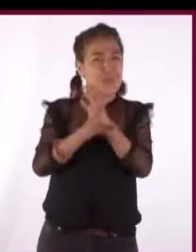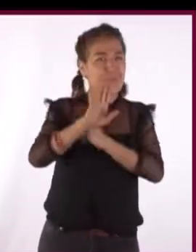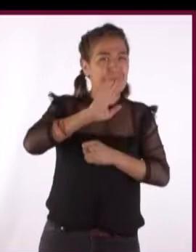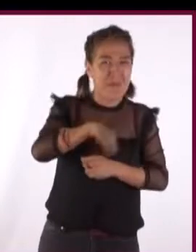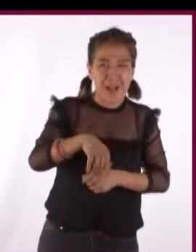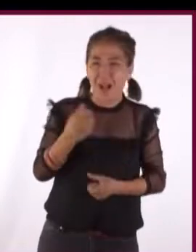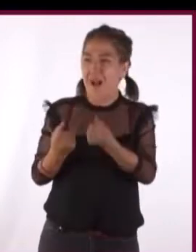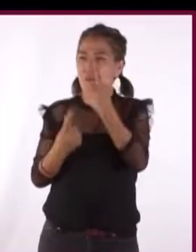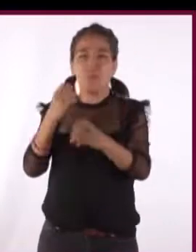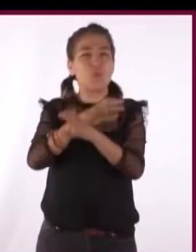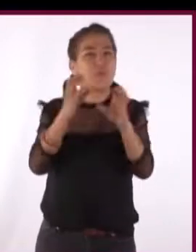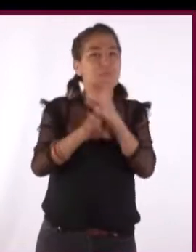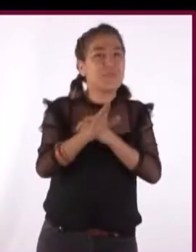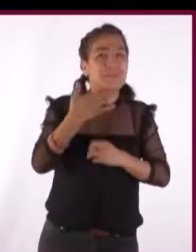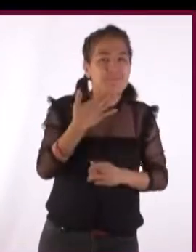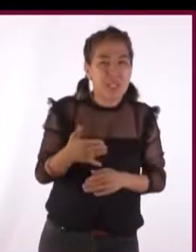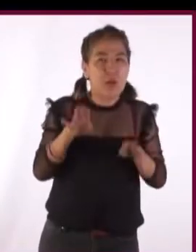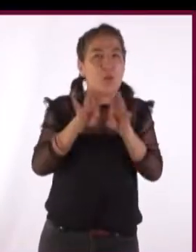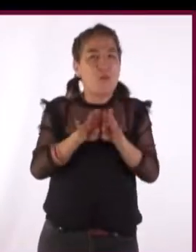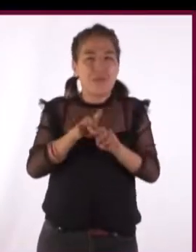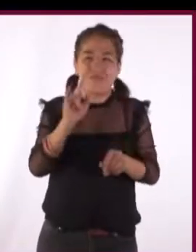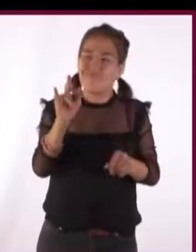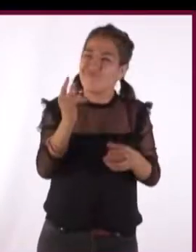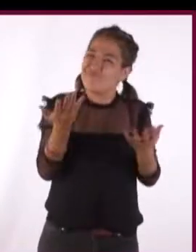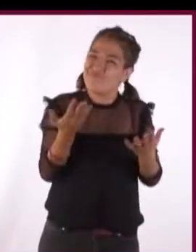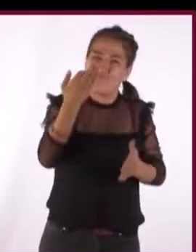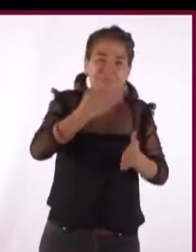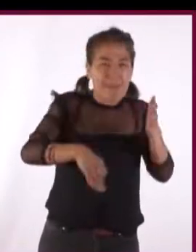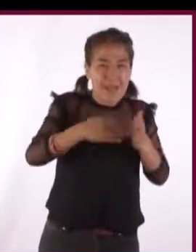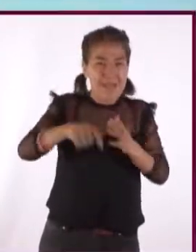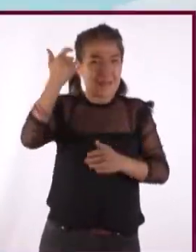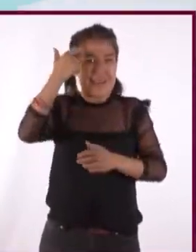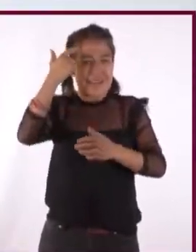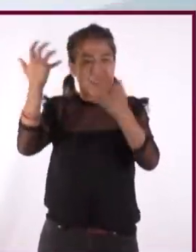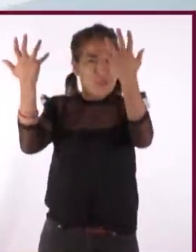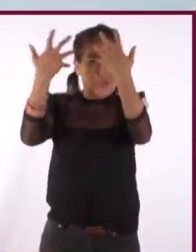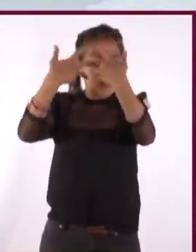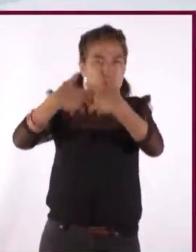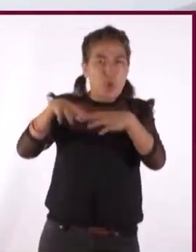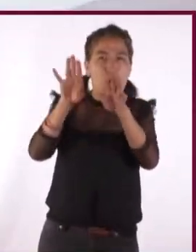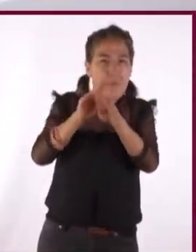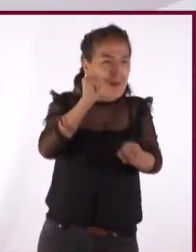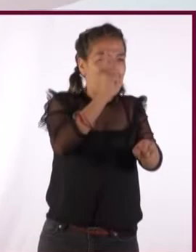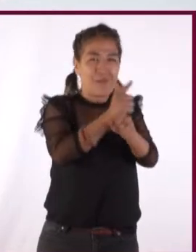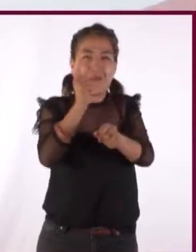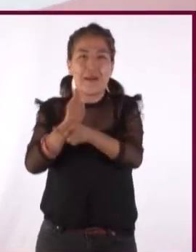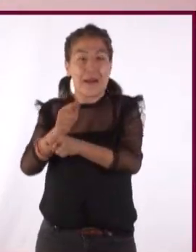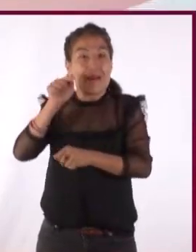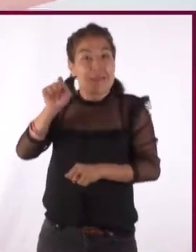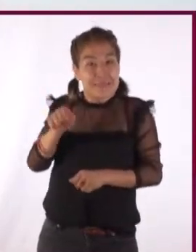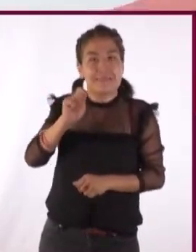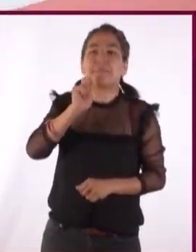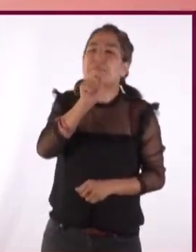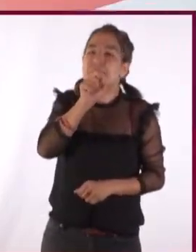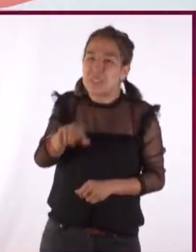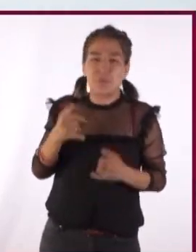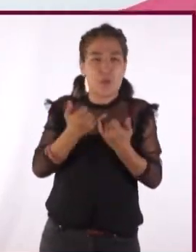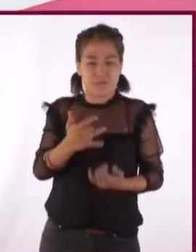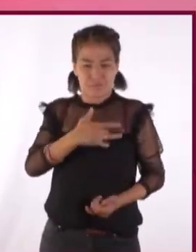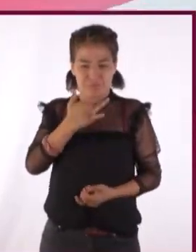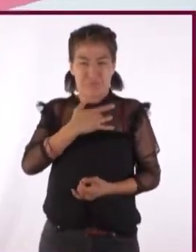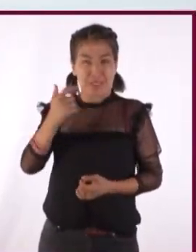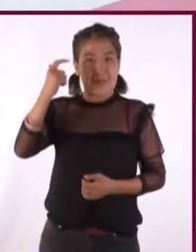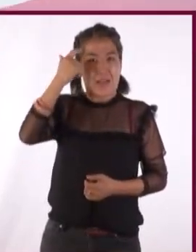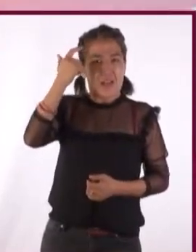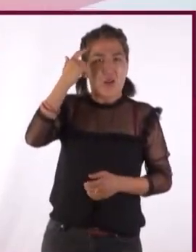regularidades o la interrupción de regularidades. Entonces, digamos que nuestros sentidos y nuestro